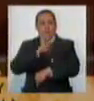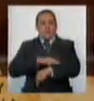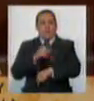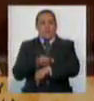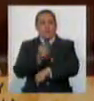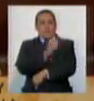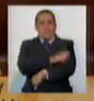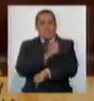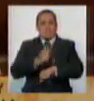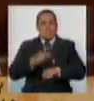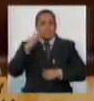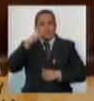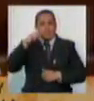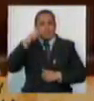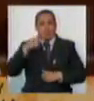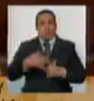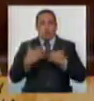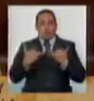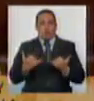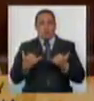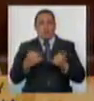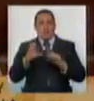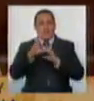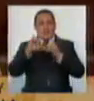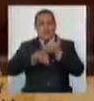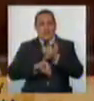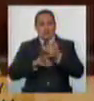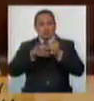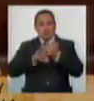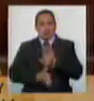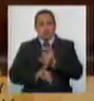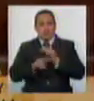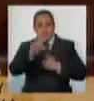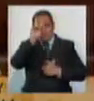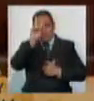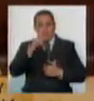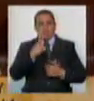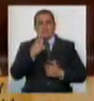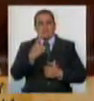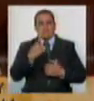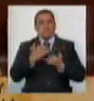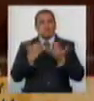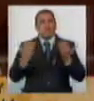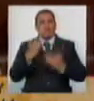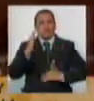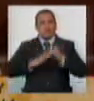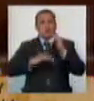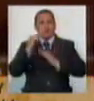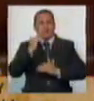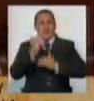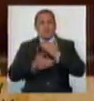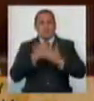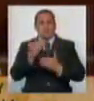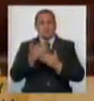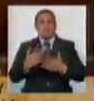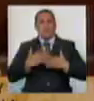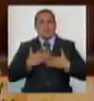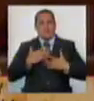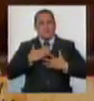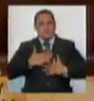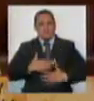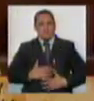otras ciudades. Hoy, el gasoducto surperuano se encuentra en plena construcción y me